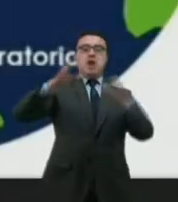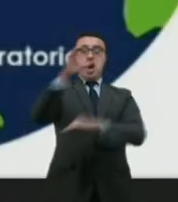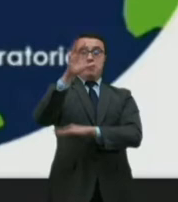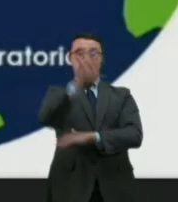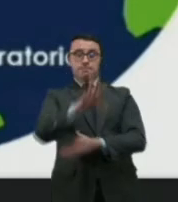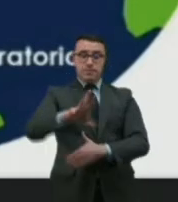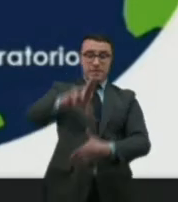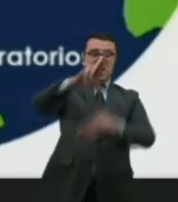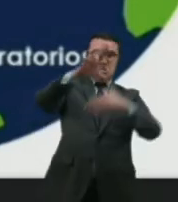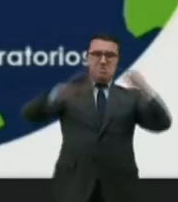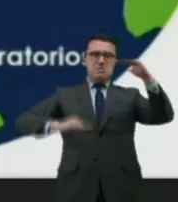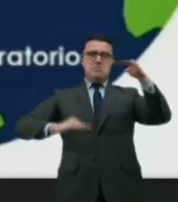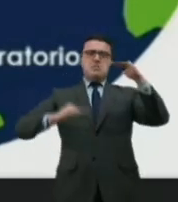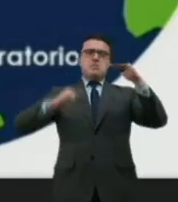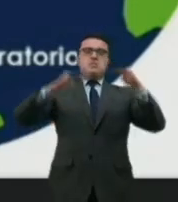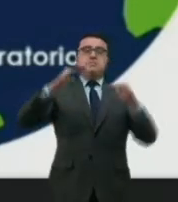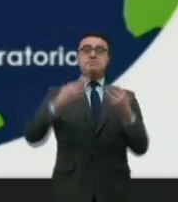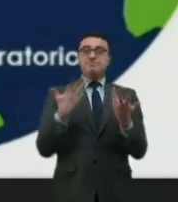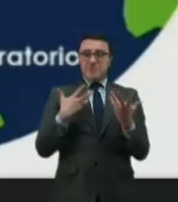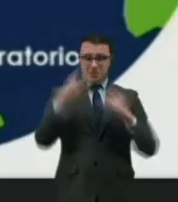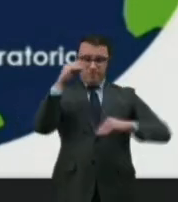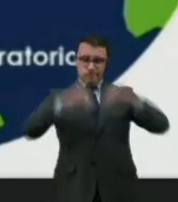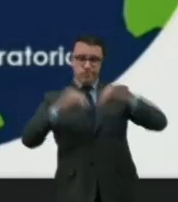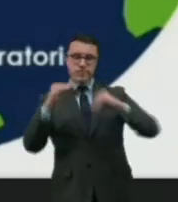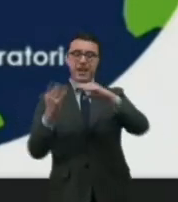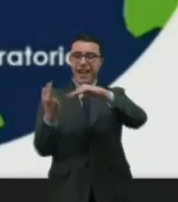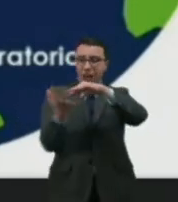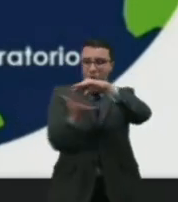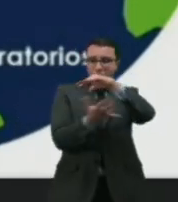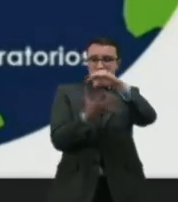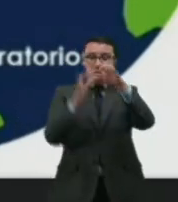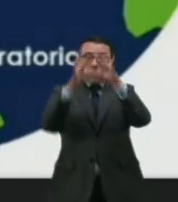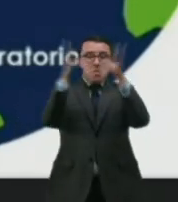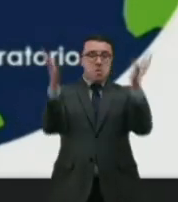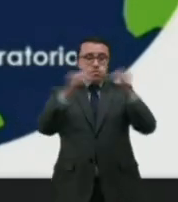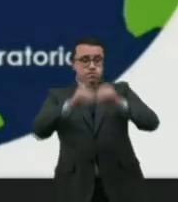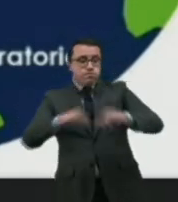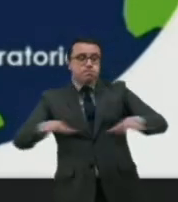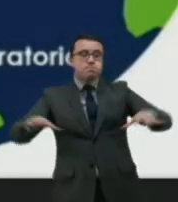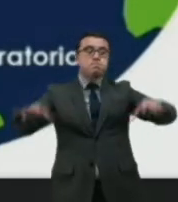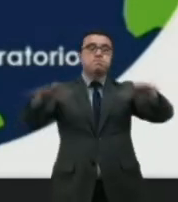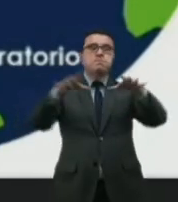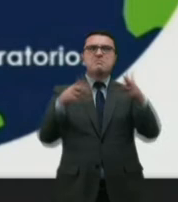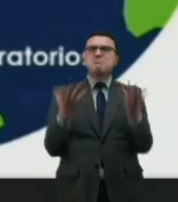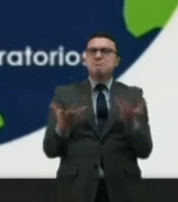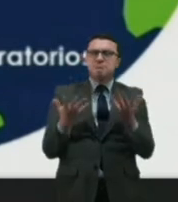Latinoamérica. Para eso estoy desarrollando un ecosistema a nivel mundial que